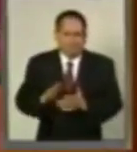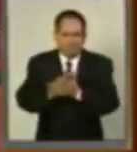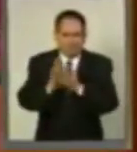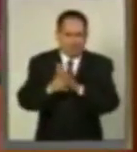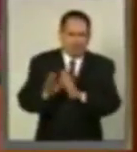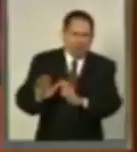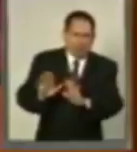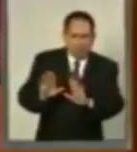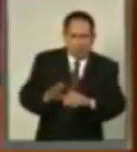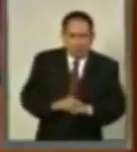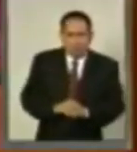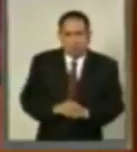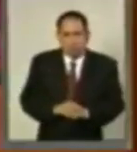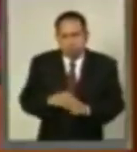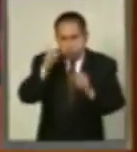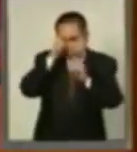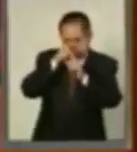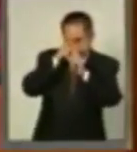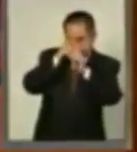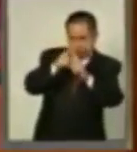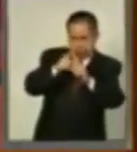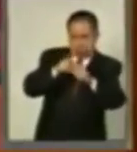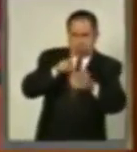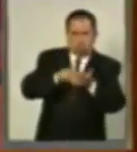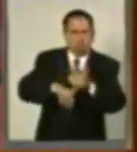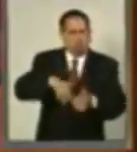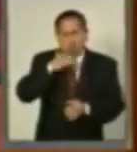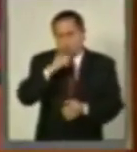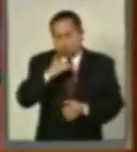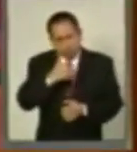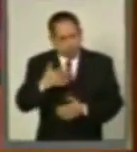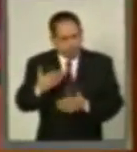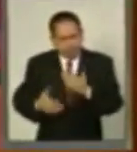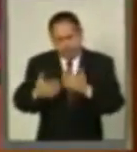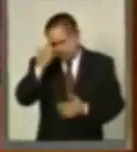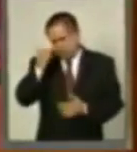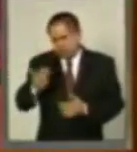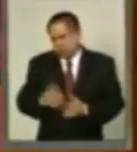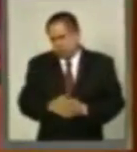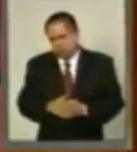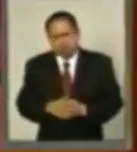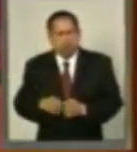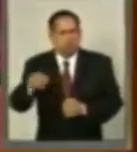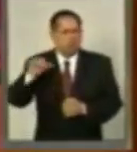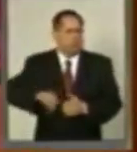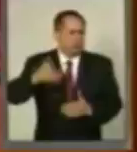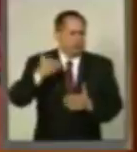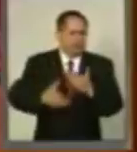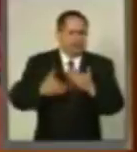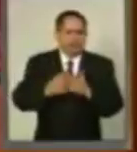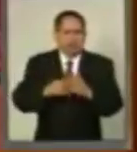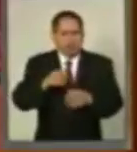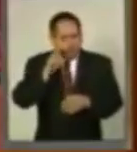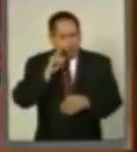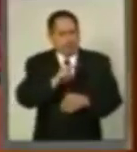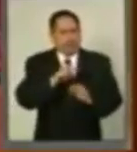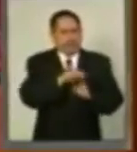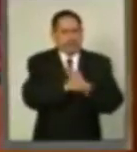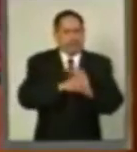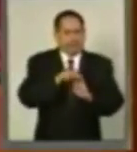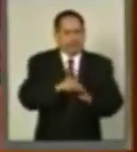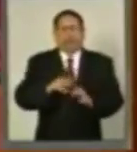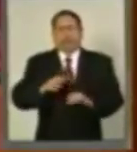delincuencia. Retos en materia de corrupción, por supuesto. Hoy nos enfrentamos a videos donde